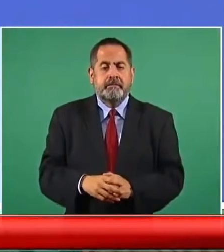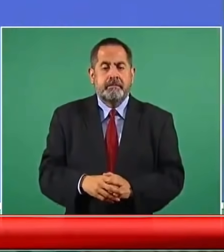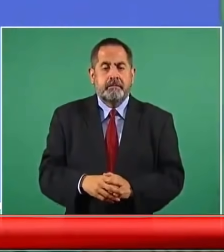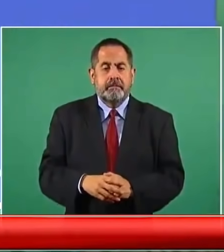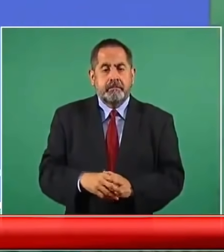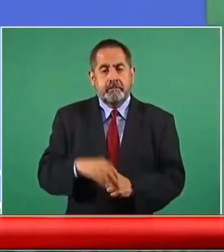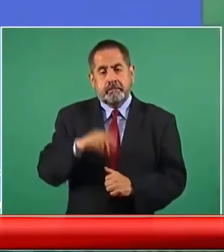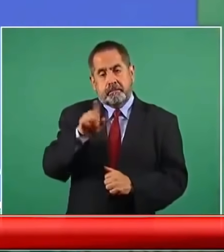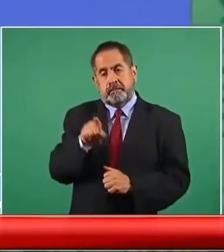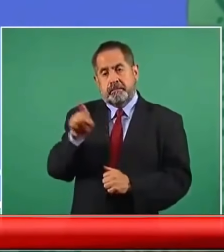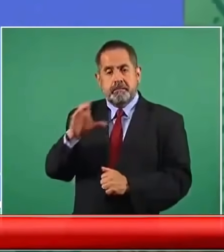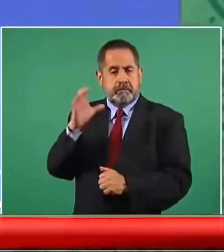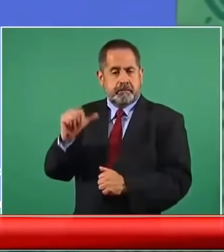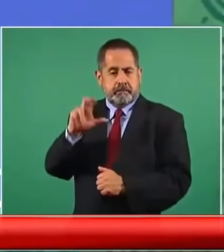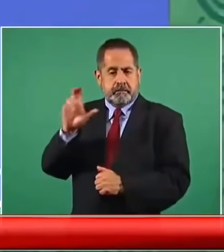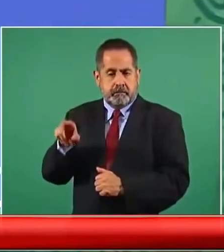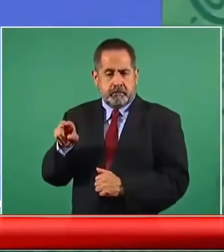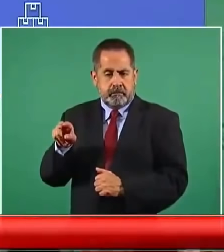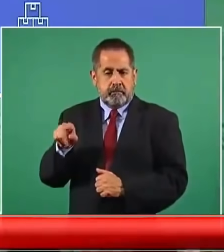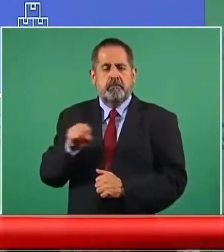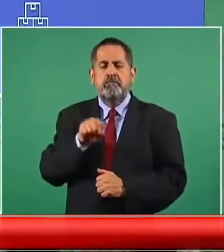Y luego Cancún.